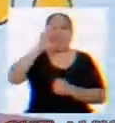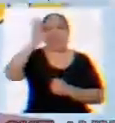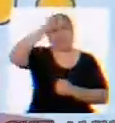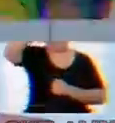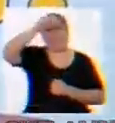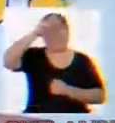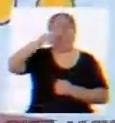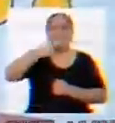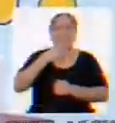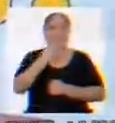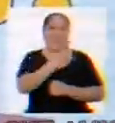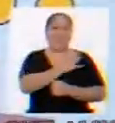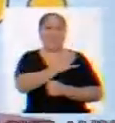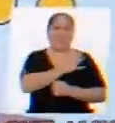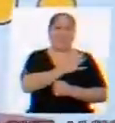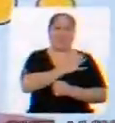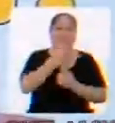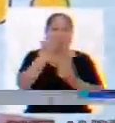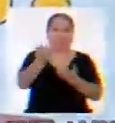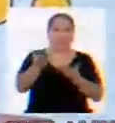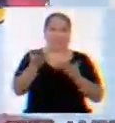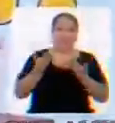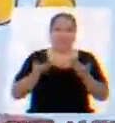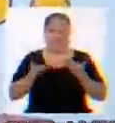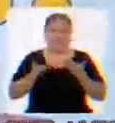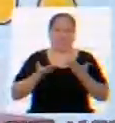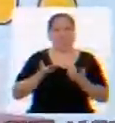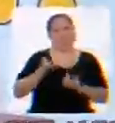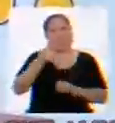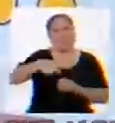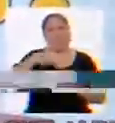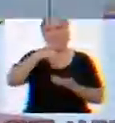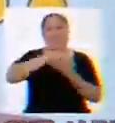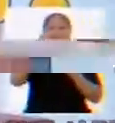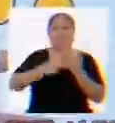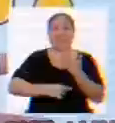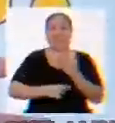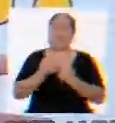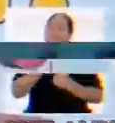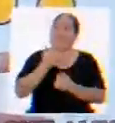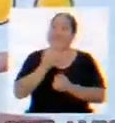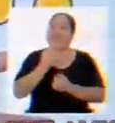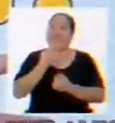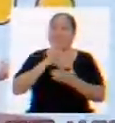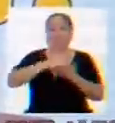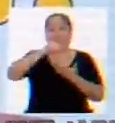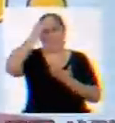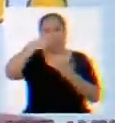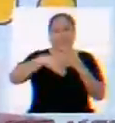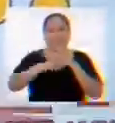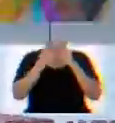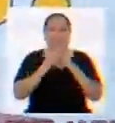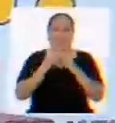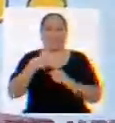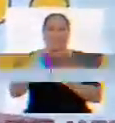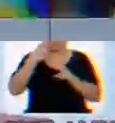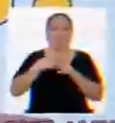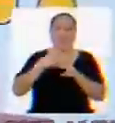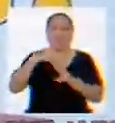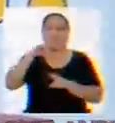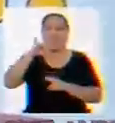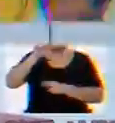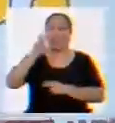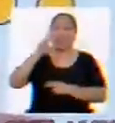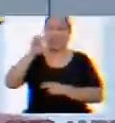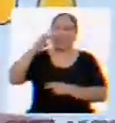Y chicos de cuarto de secundaria, bienvenidos y bienvenidas a su programa favorito Aprendo en Casa. Yo soy Yaremis Rebaza